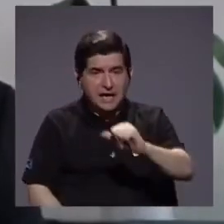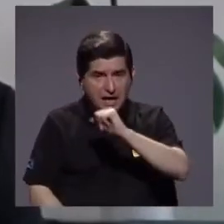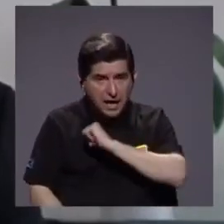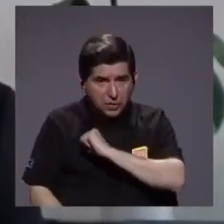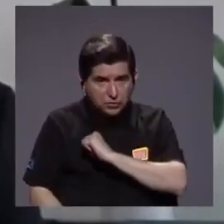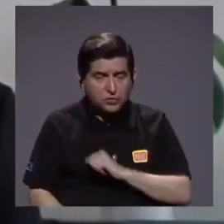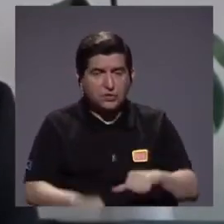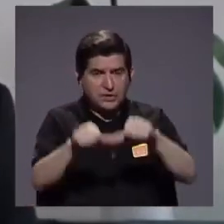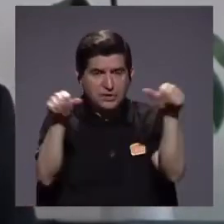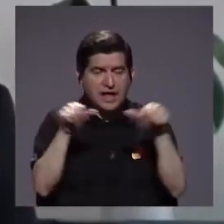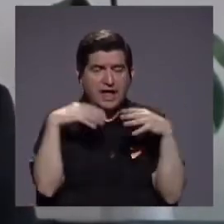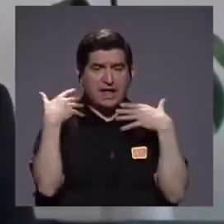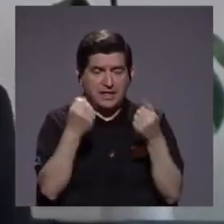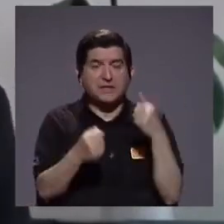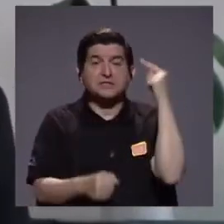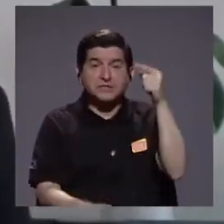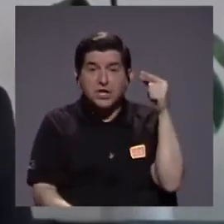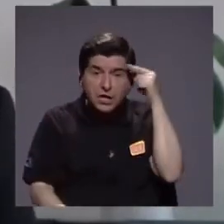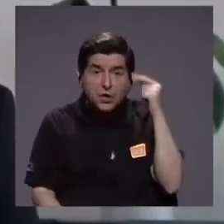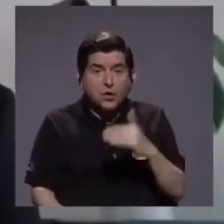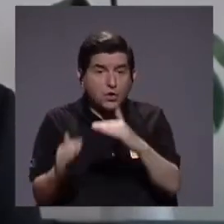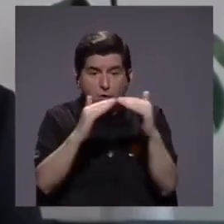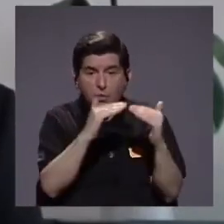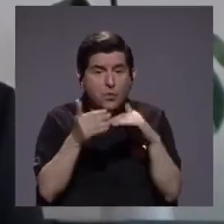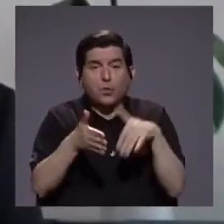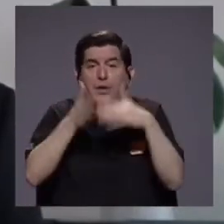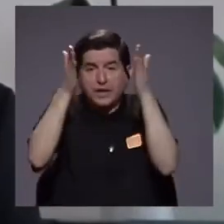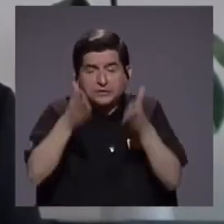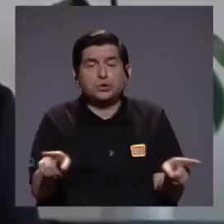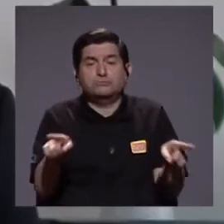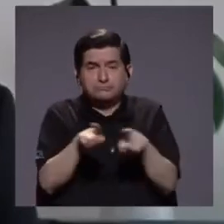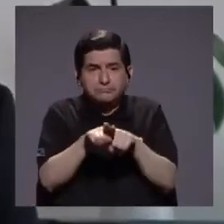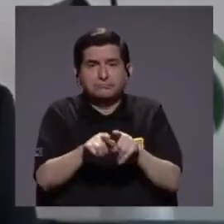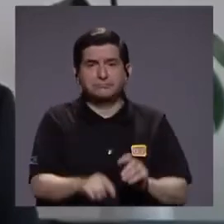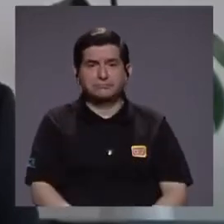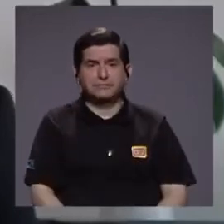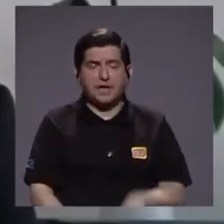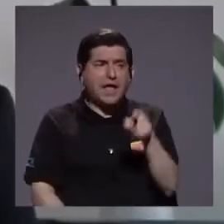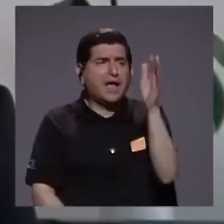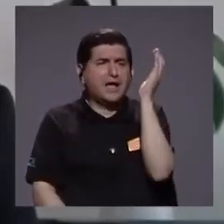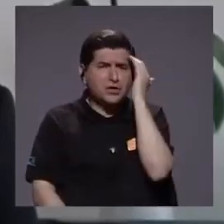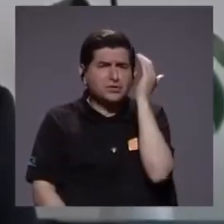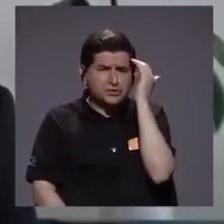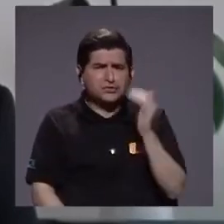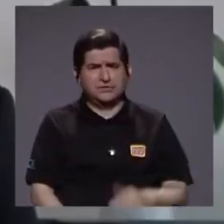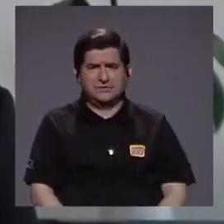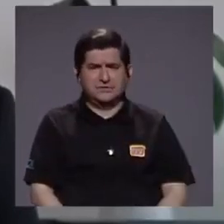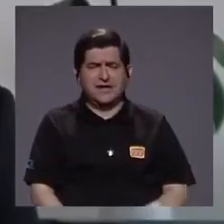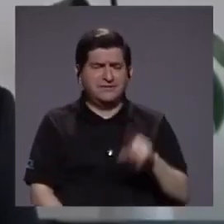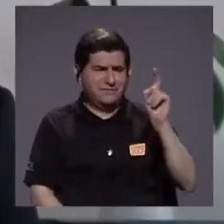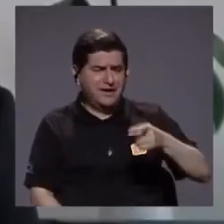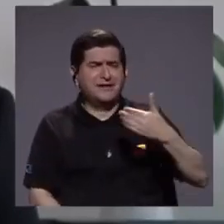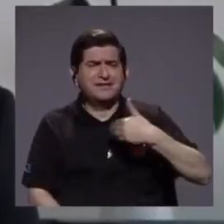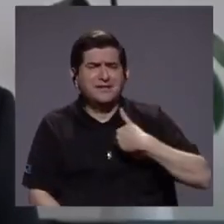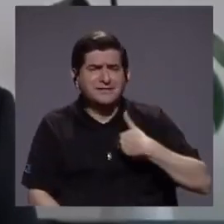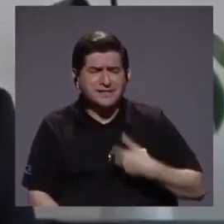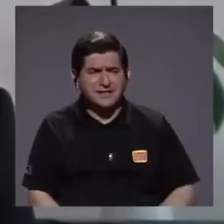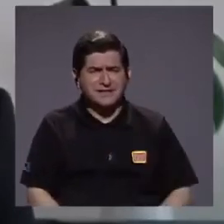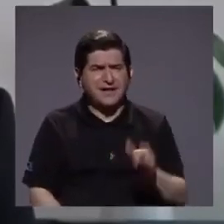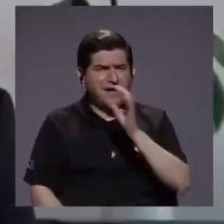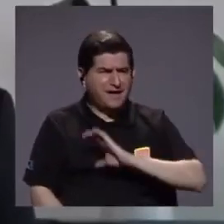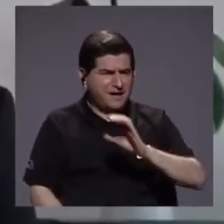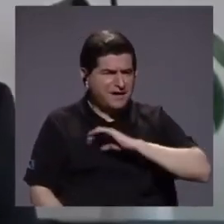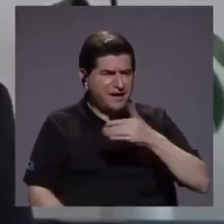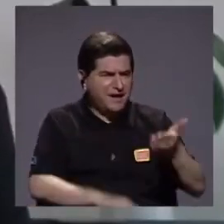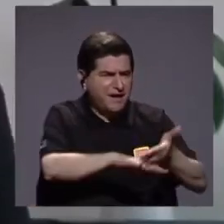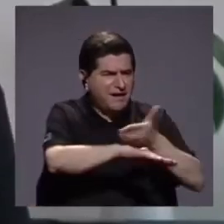autoridades del área de la salud y evidentemente a la población estudiantil. La población estudiantil conoce de primera mano cuáles son las necesidades, cuáles son los aspectos que se